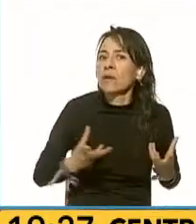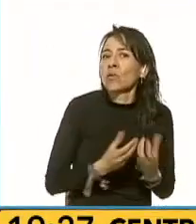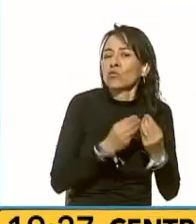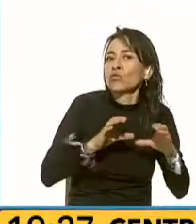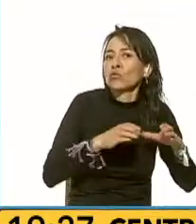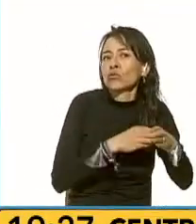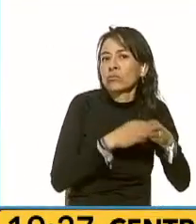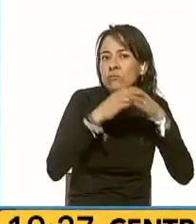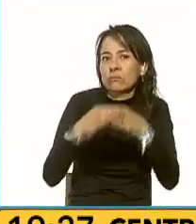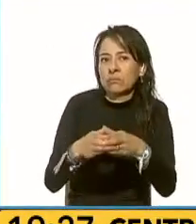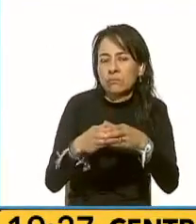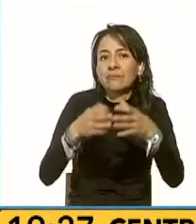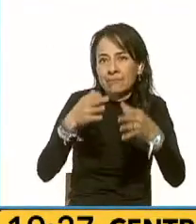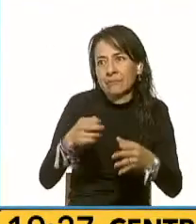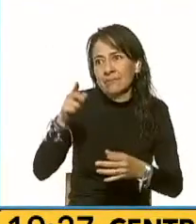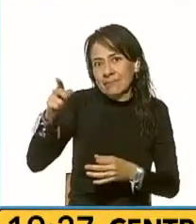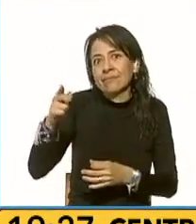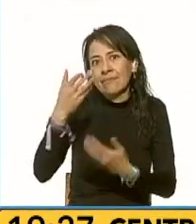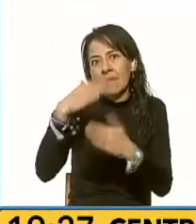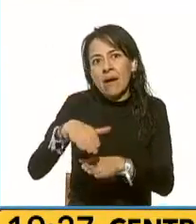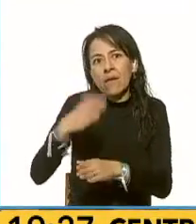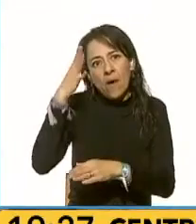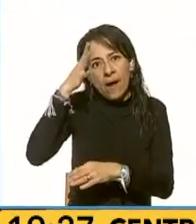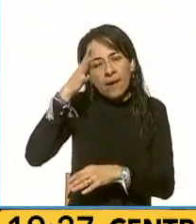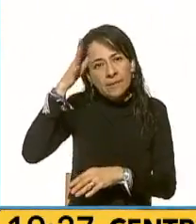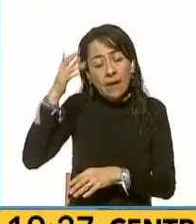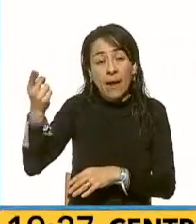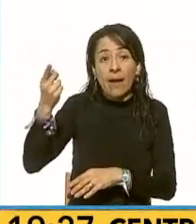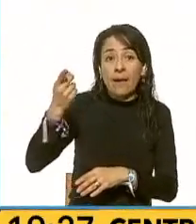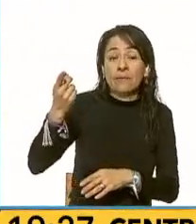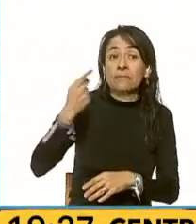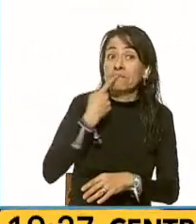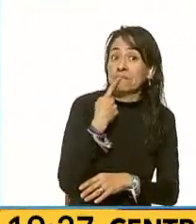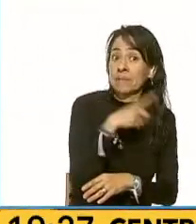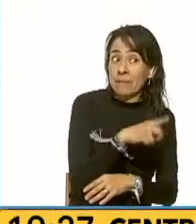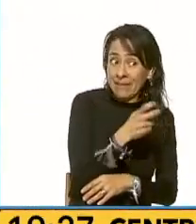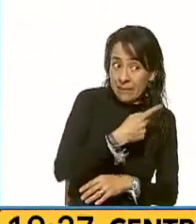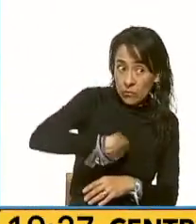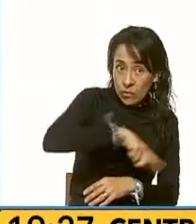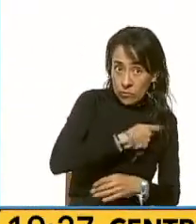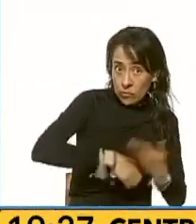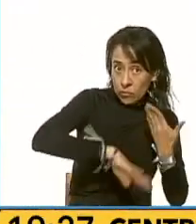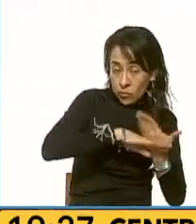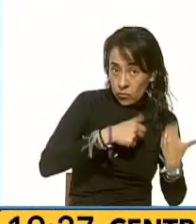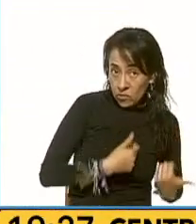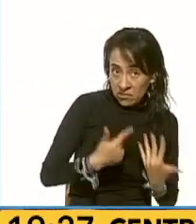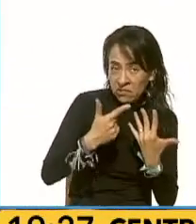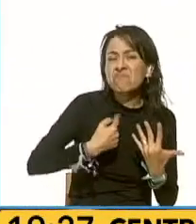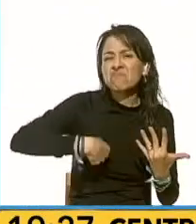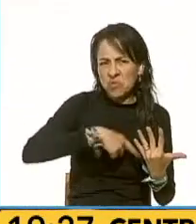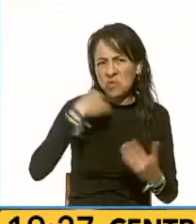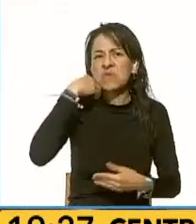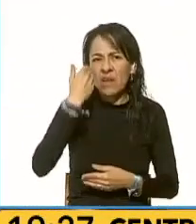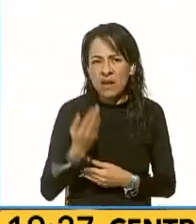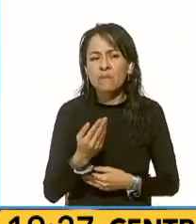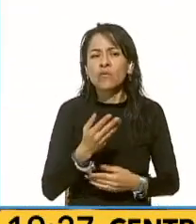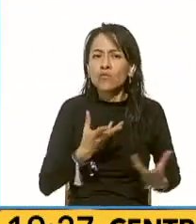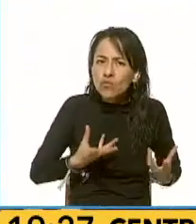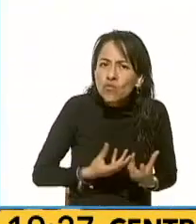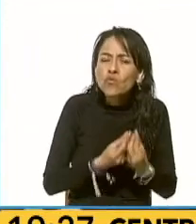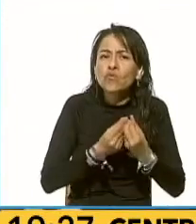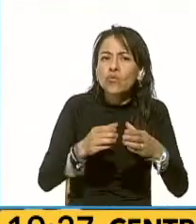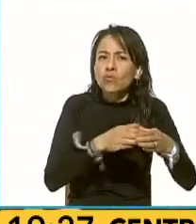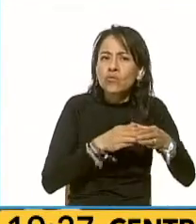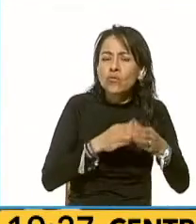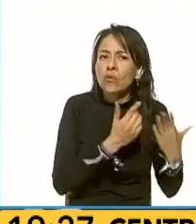Banco Azteca. Entonces, pues sí, la intención pues, es hacer una respuesta colectiva y demostrar evidentemente